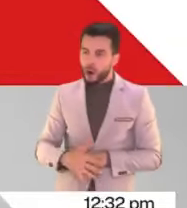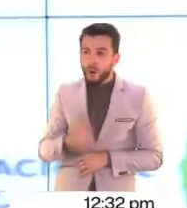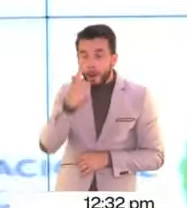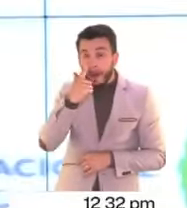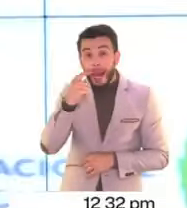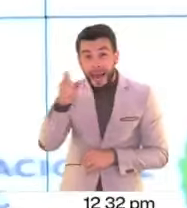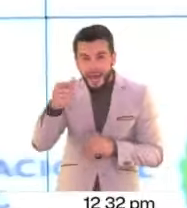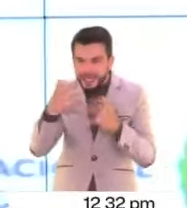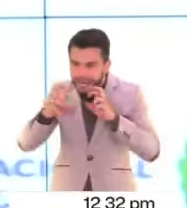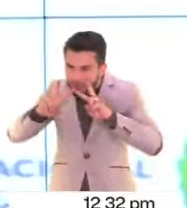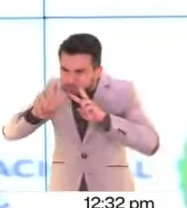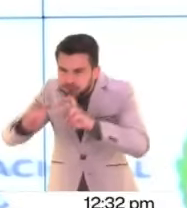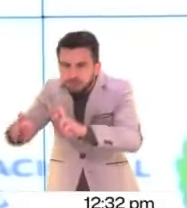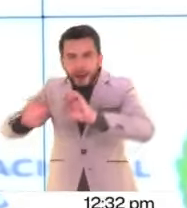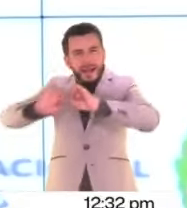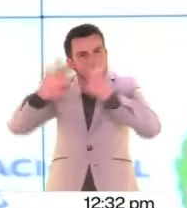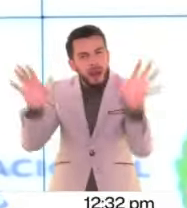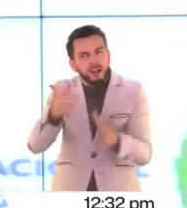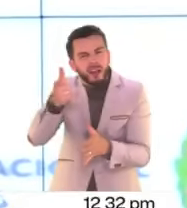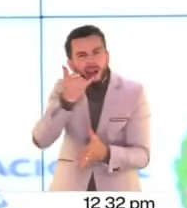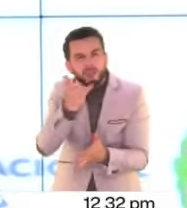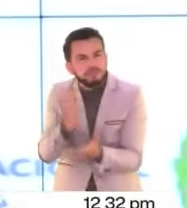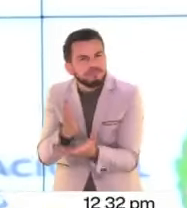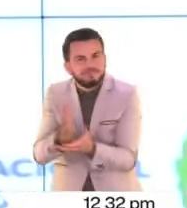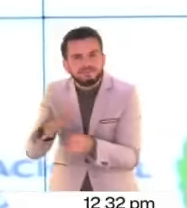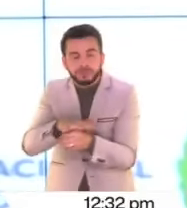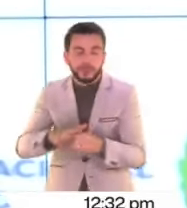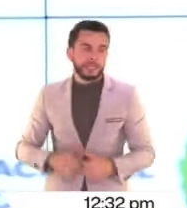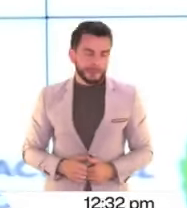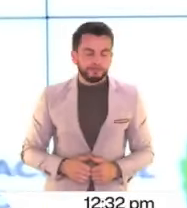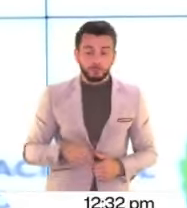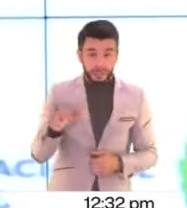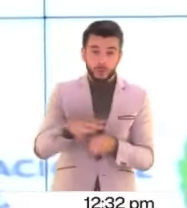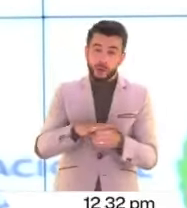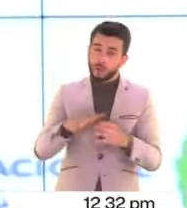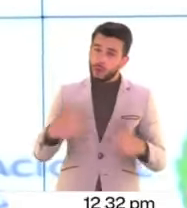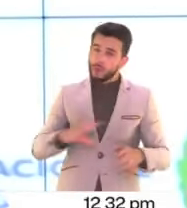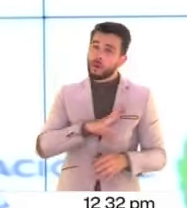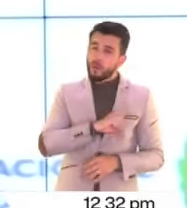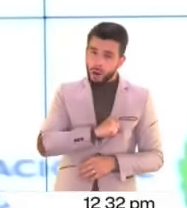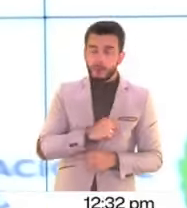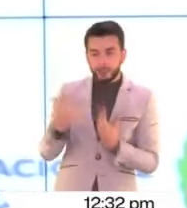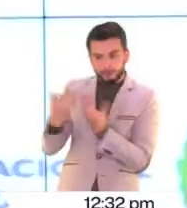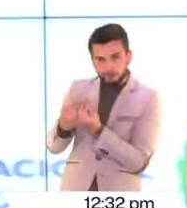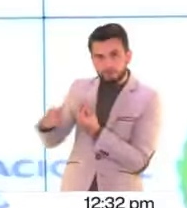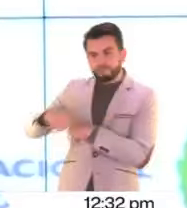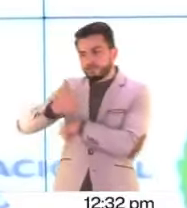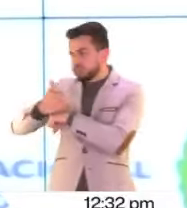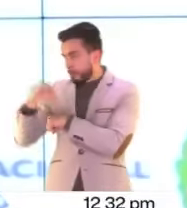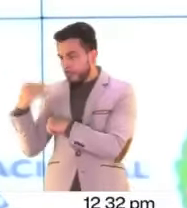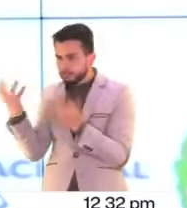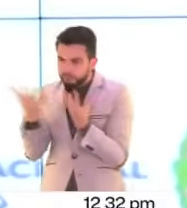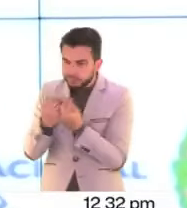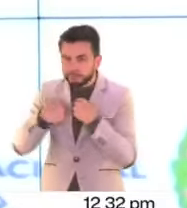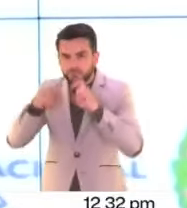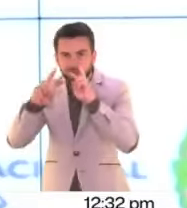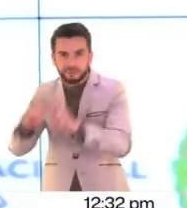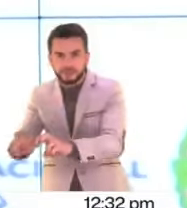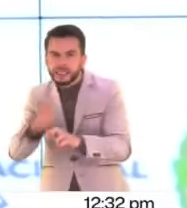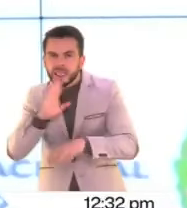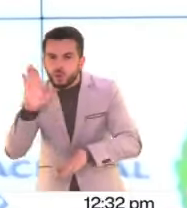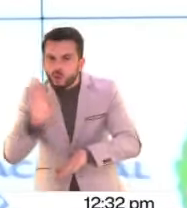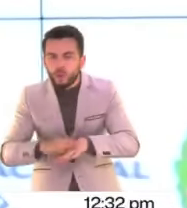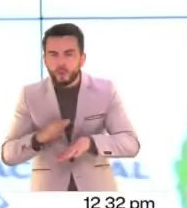hechos es un hecho pues lamentable también que lamentamos y que vamos a acompañar a las investigaciones para que logremos determinar Quiénes son los responsables y Cuál